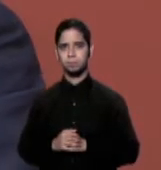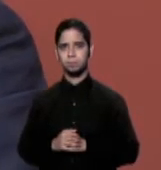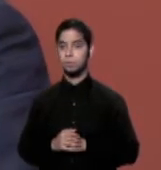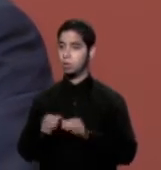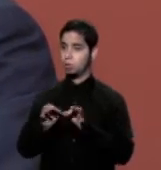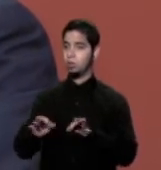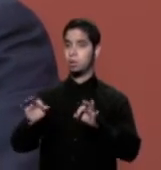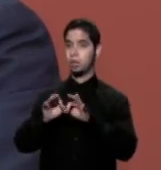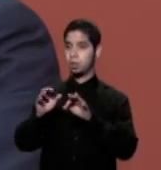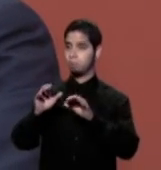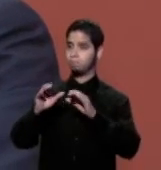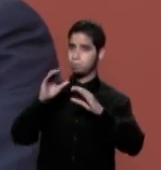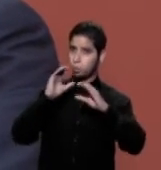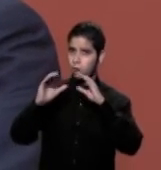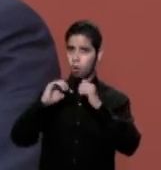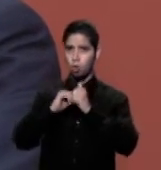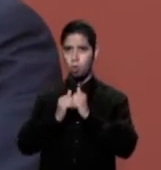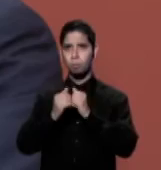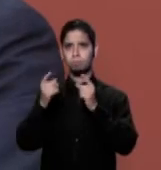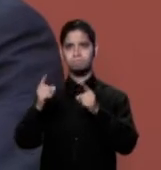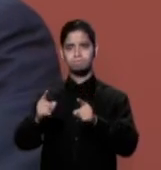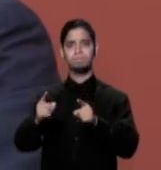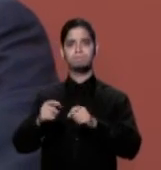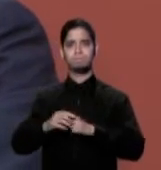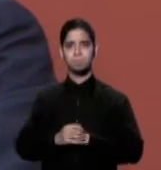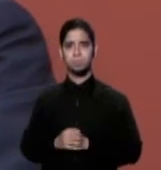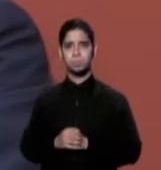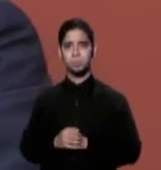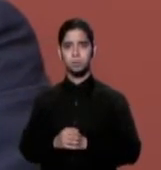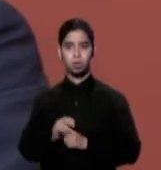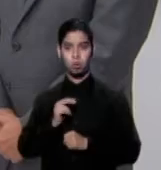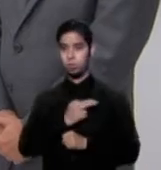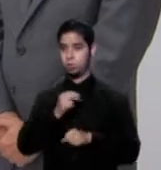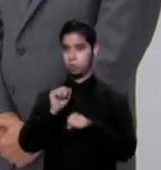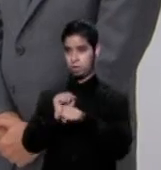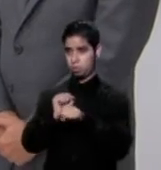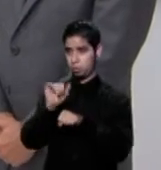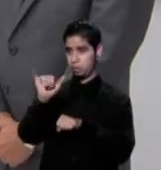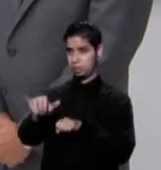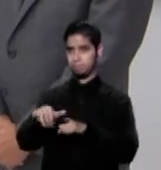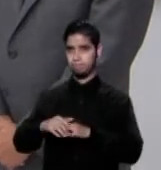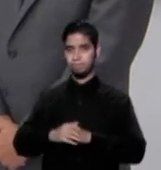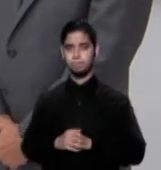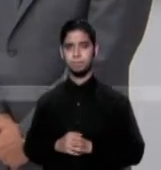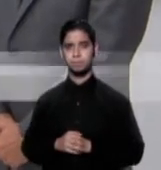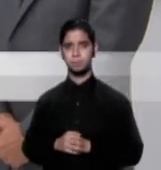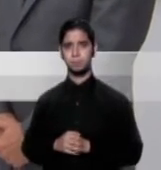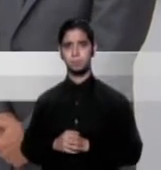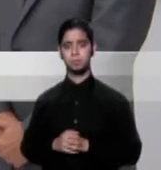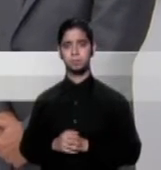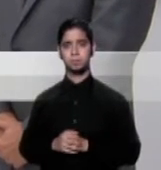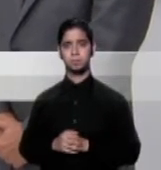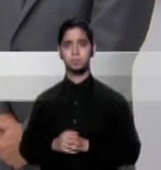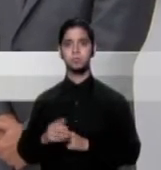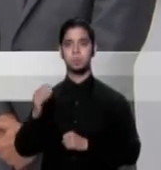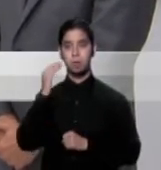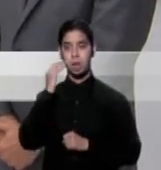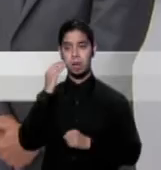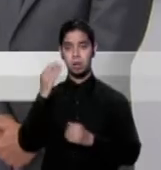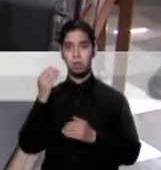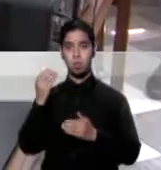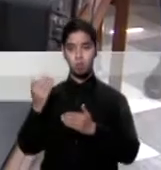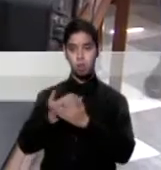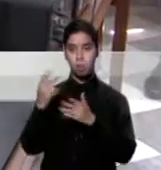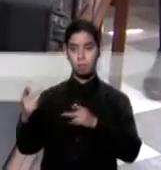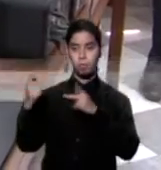Conversamos al respecto de cómo hacerlo y estamos trabajando con eso, no hay una conclusión. Se quiso conocer si alguna nueva propuesta se había traído a la mesa